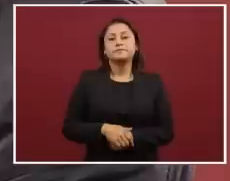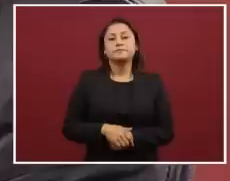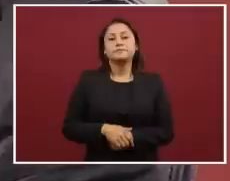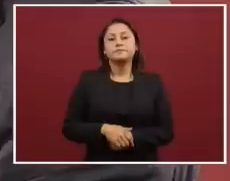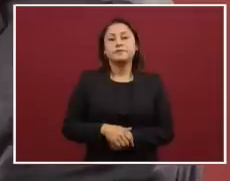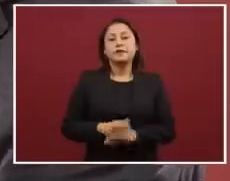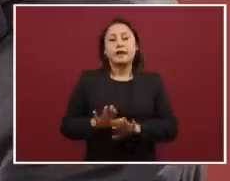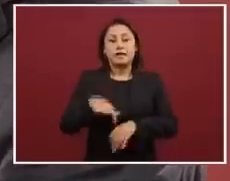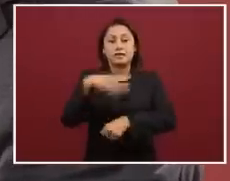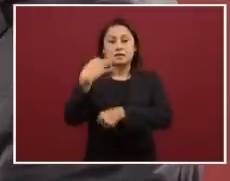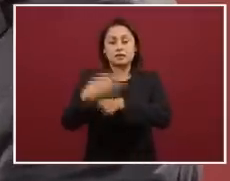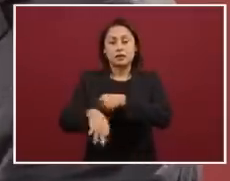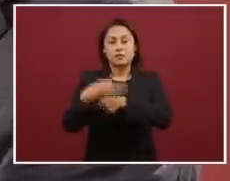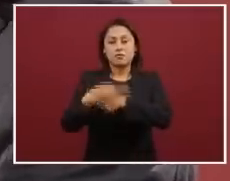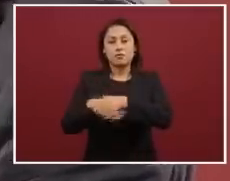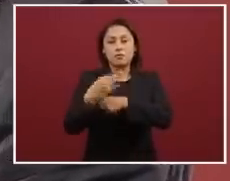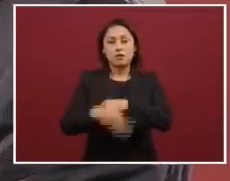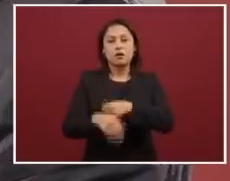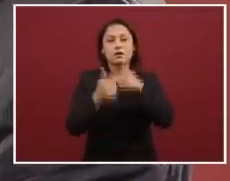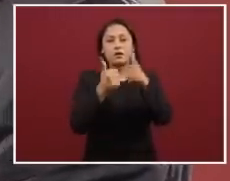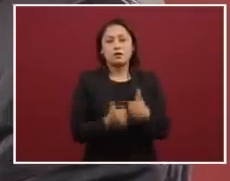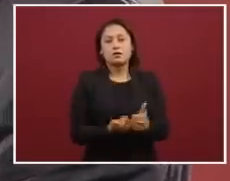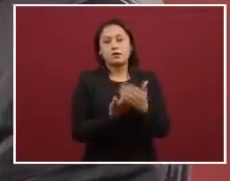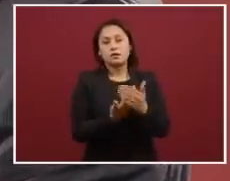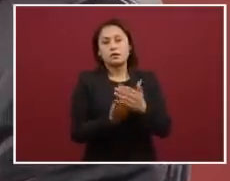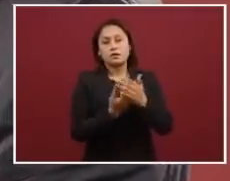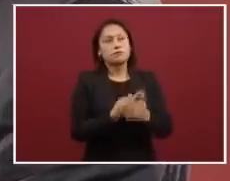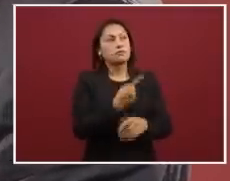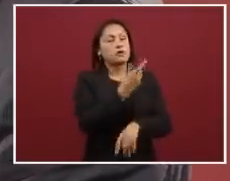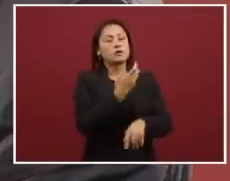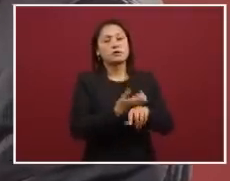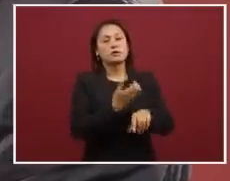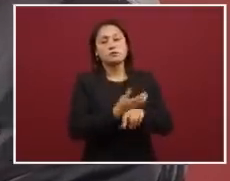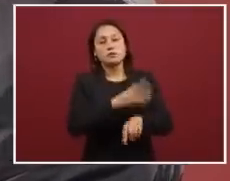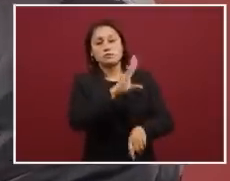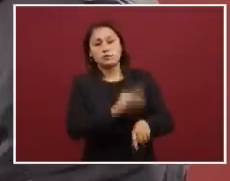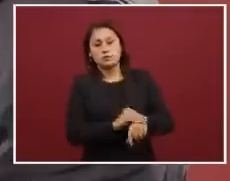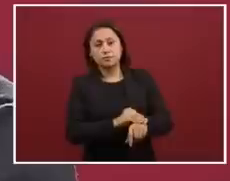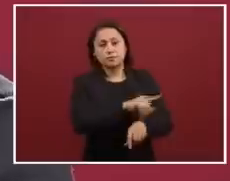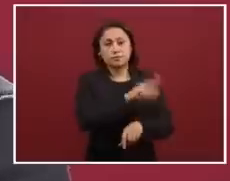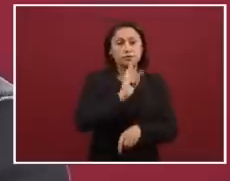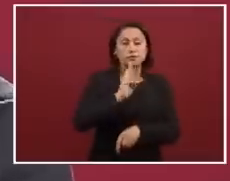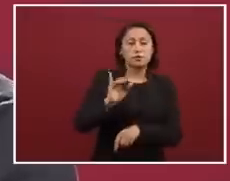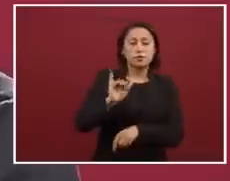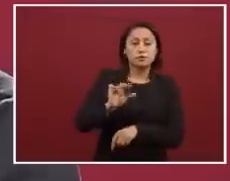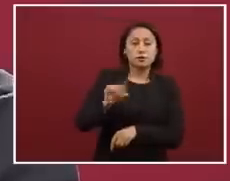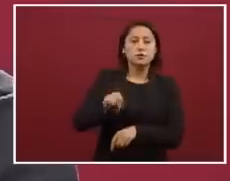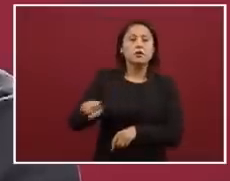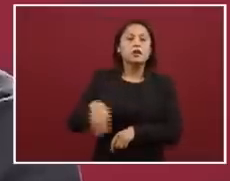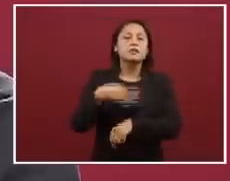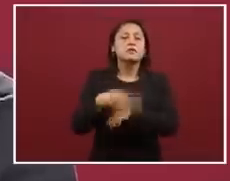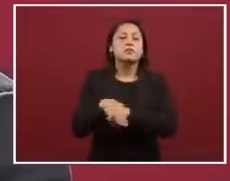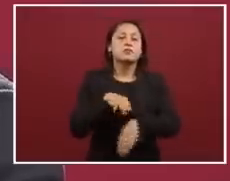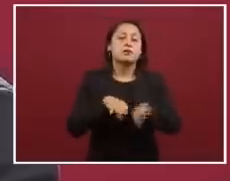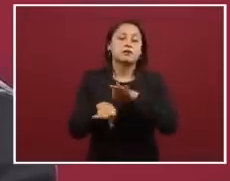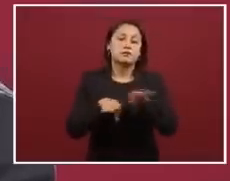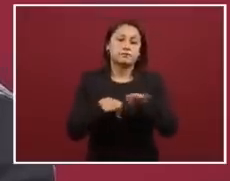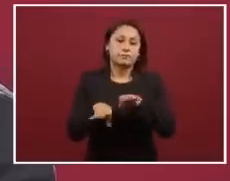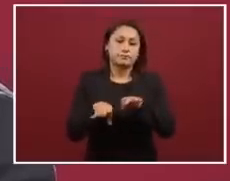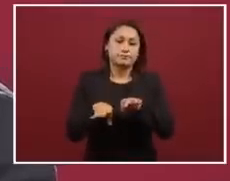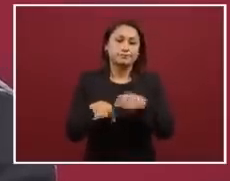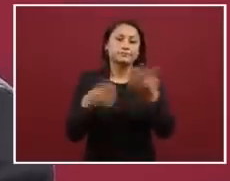resuelven su solicitud de asilo en Estados Unidos. Ese es parte del plan que